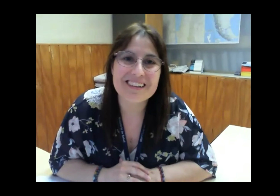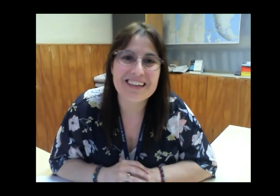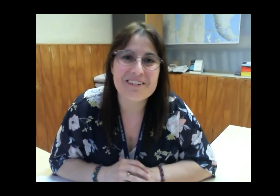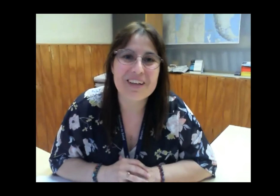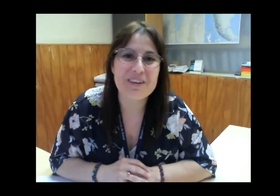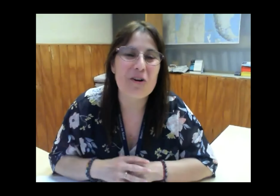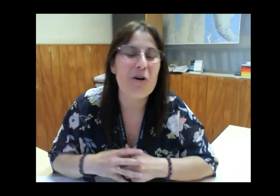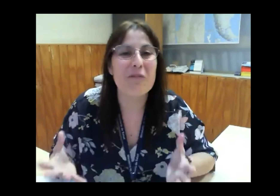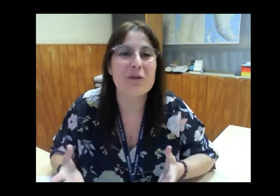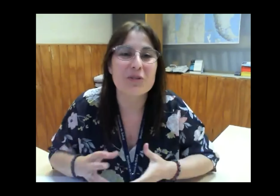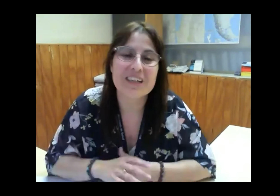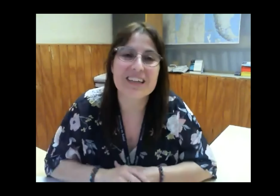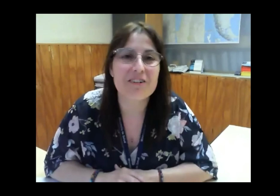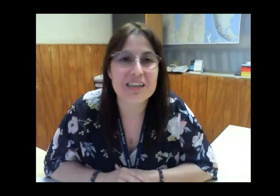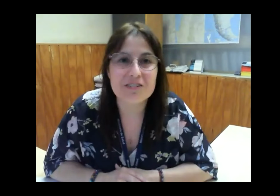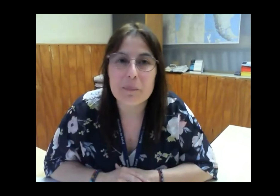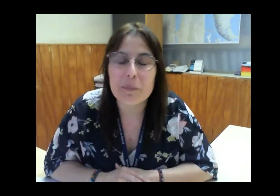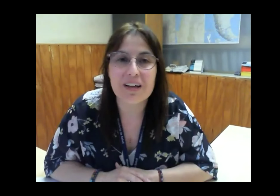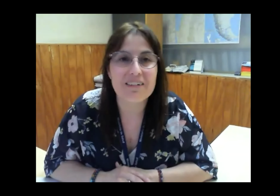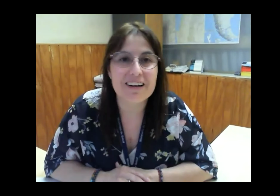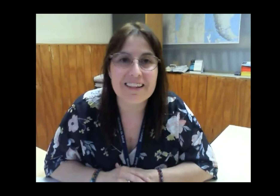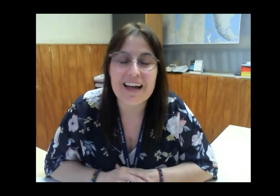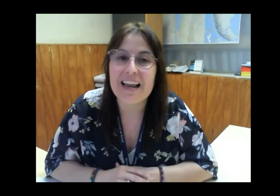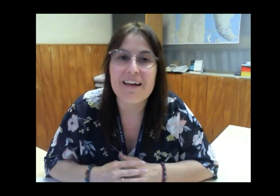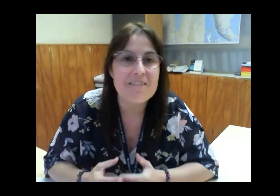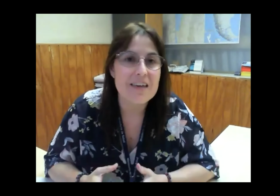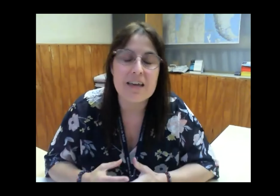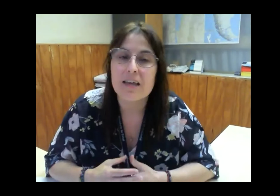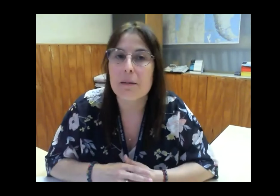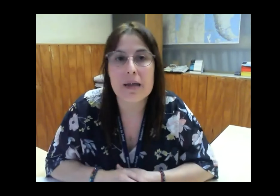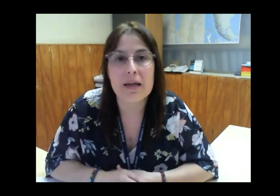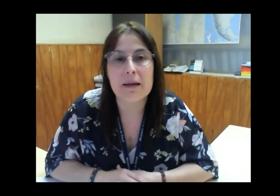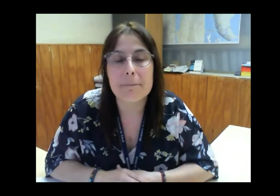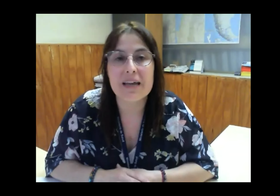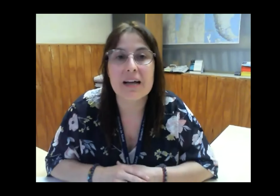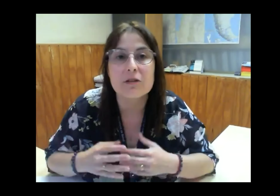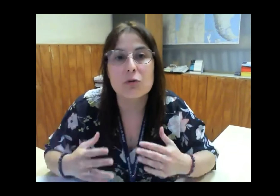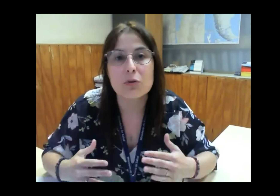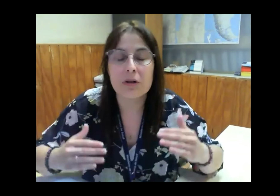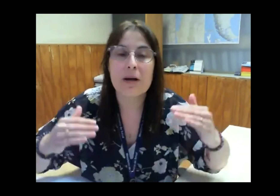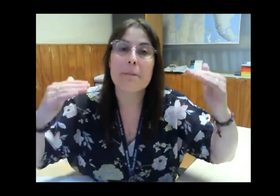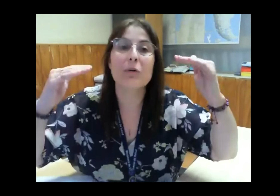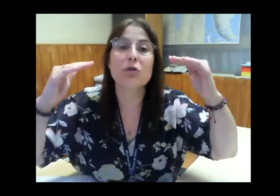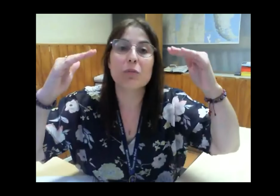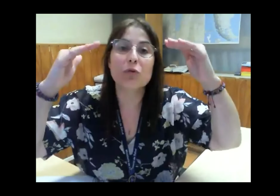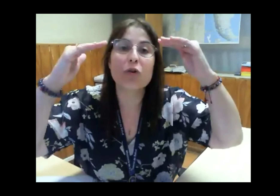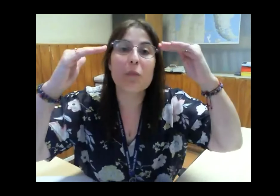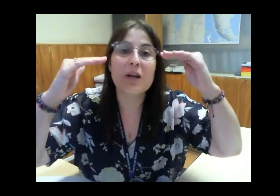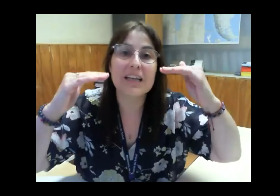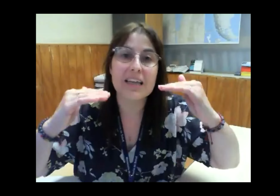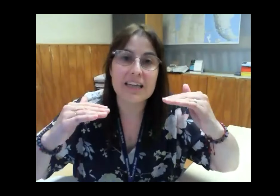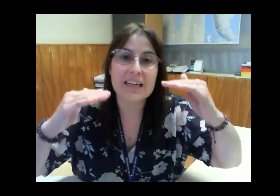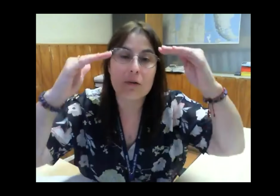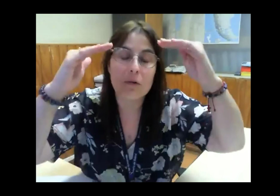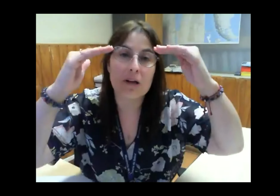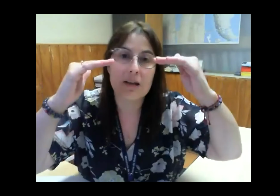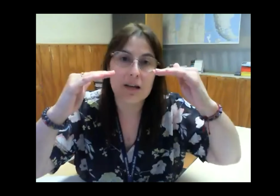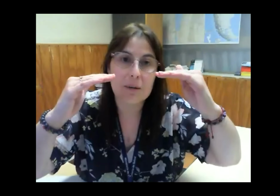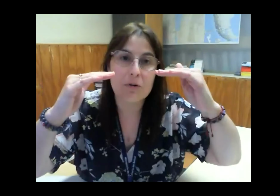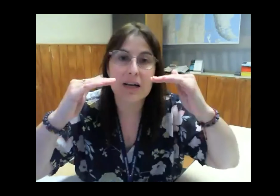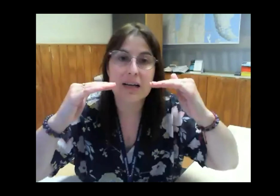poder seguir viendo cómo evoluciona esta colección, porque la verdad la vi y me encantó, me gustó mucho cómo la